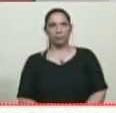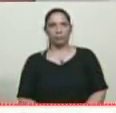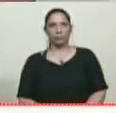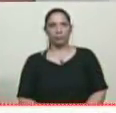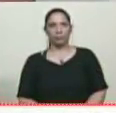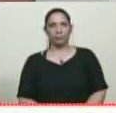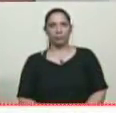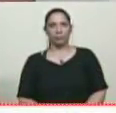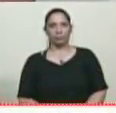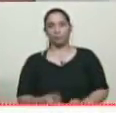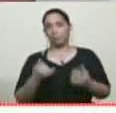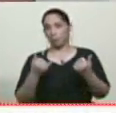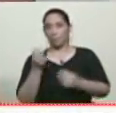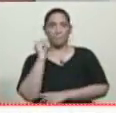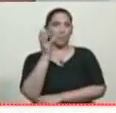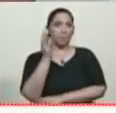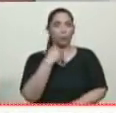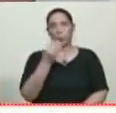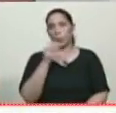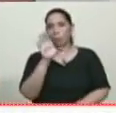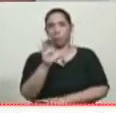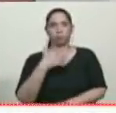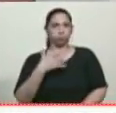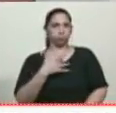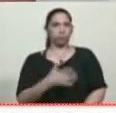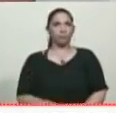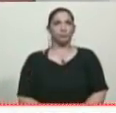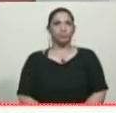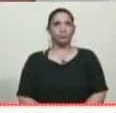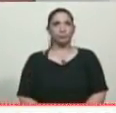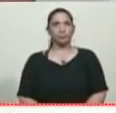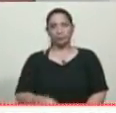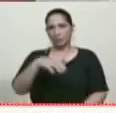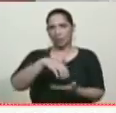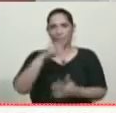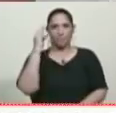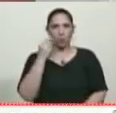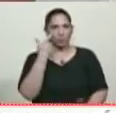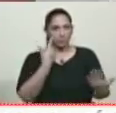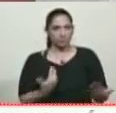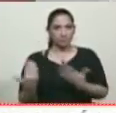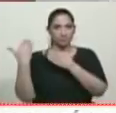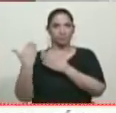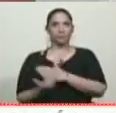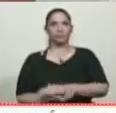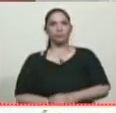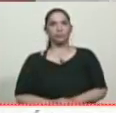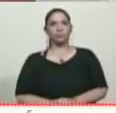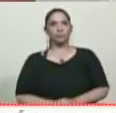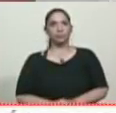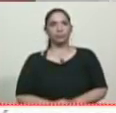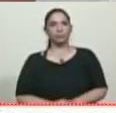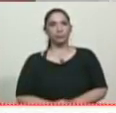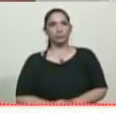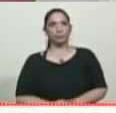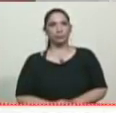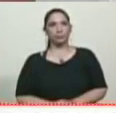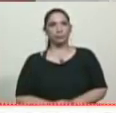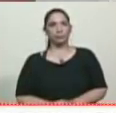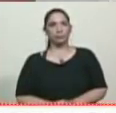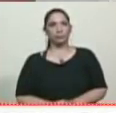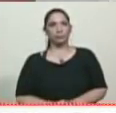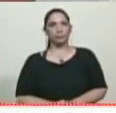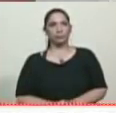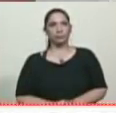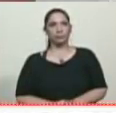Y continúa hasta ahora el Congreso de la Juventud Patriótica, esto en el Estado de Bolívar. Vamos a ver las impresiones que se generan desde esta entidad.